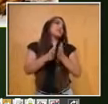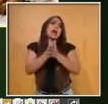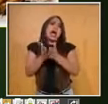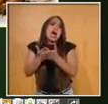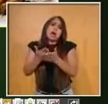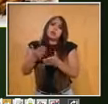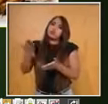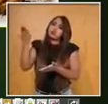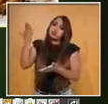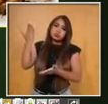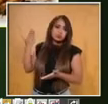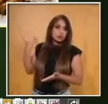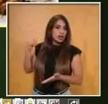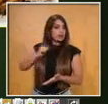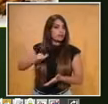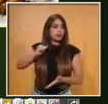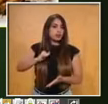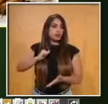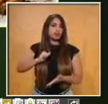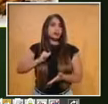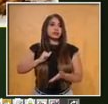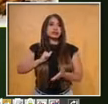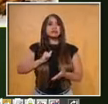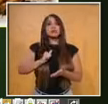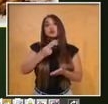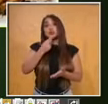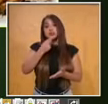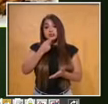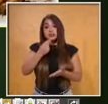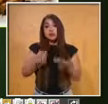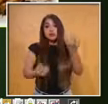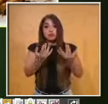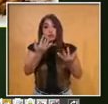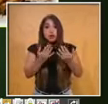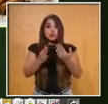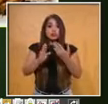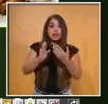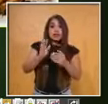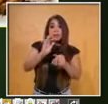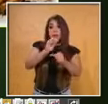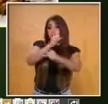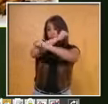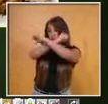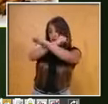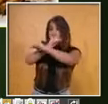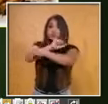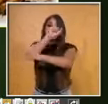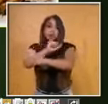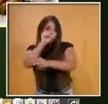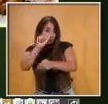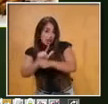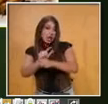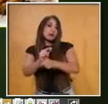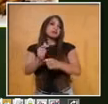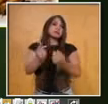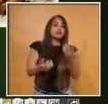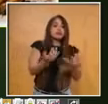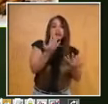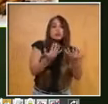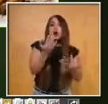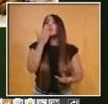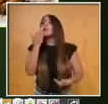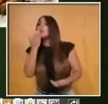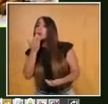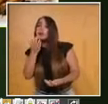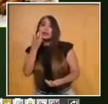para protegerse de los animales, alumbrarse y cocer sus alimentos. Posteriormente, el fuego fue el generador